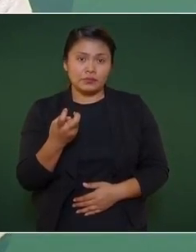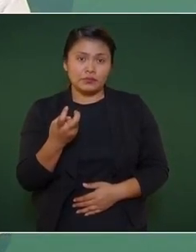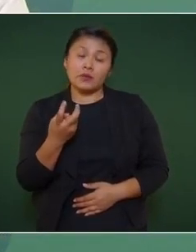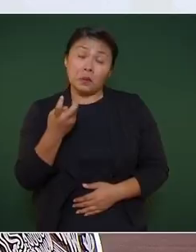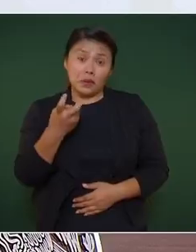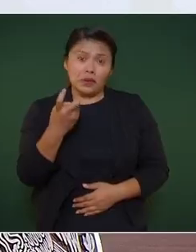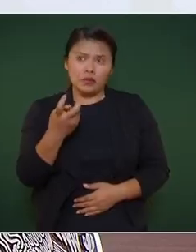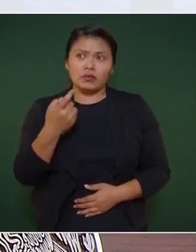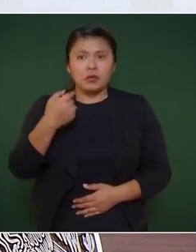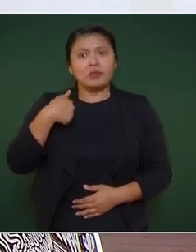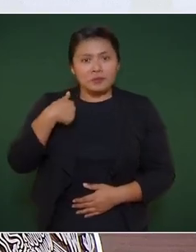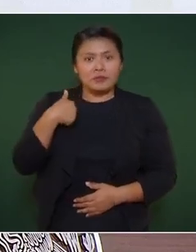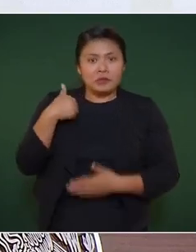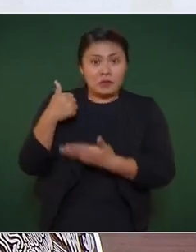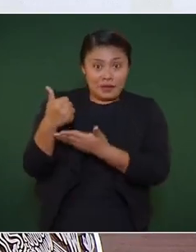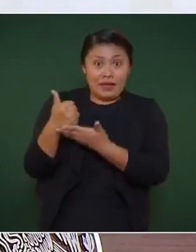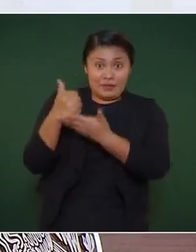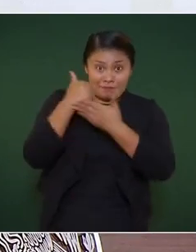llevarnos a